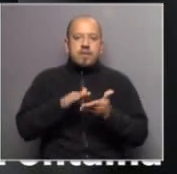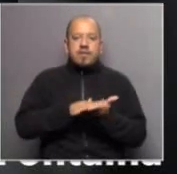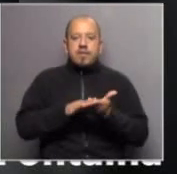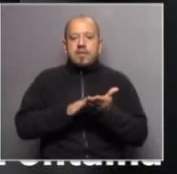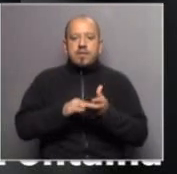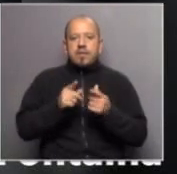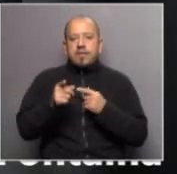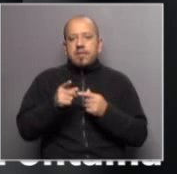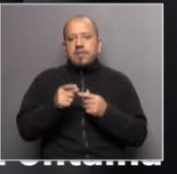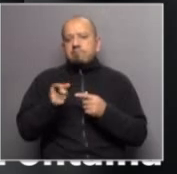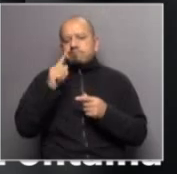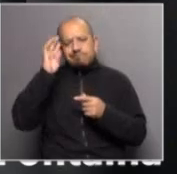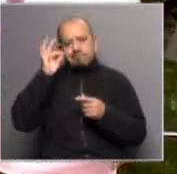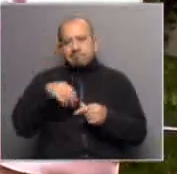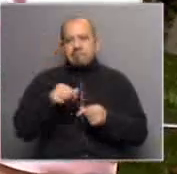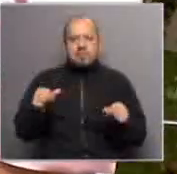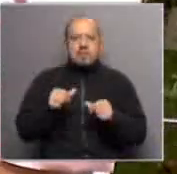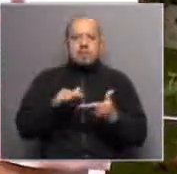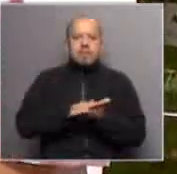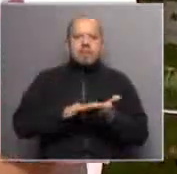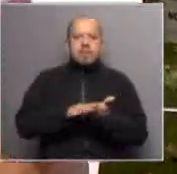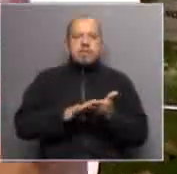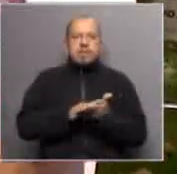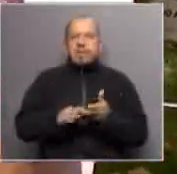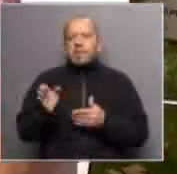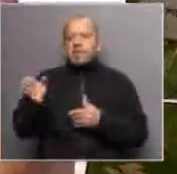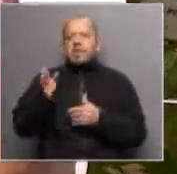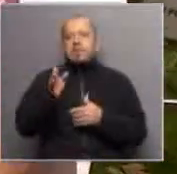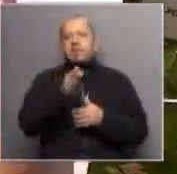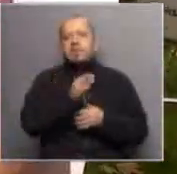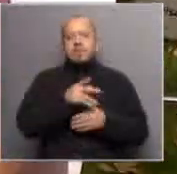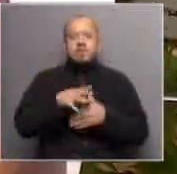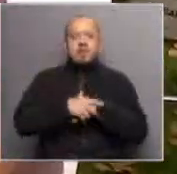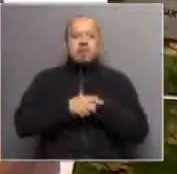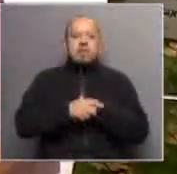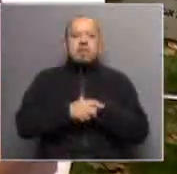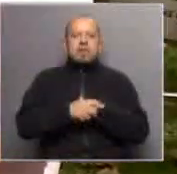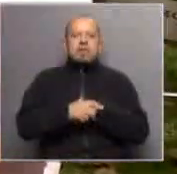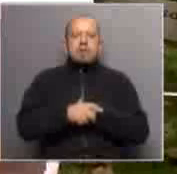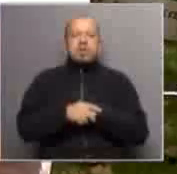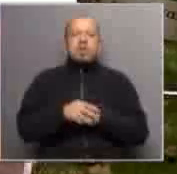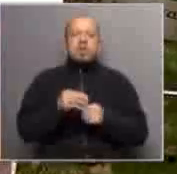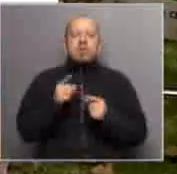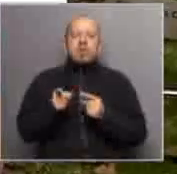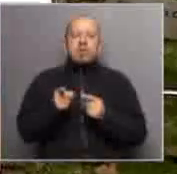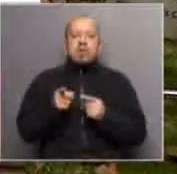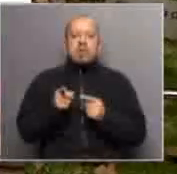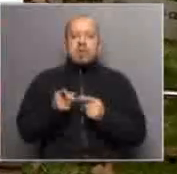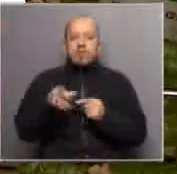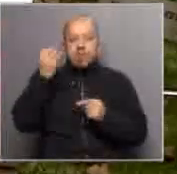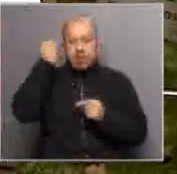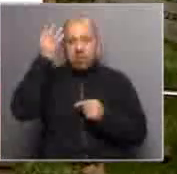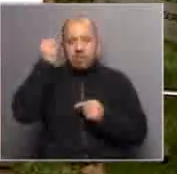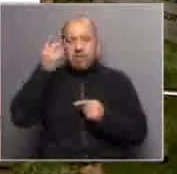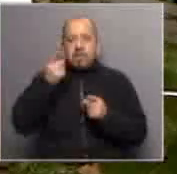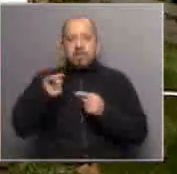trabajando en una escena, nada. O sea, se pasaba con amigos allá, invitado acá. Y lógicamente dio las famosas conferencias,